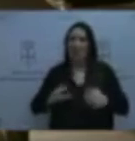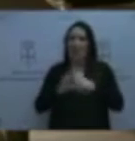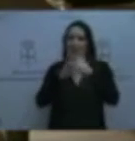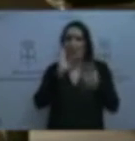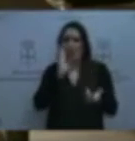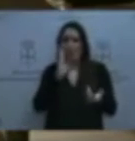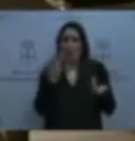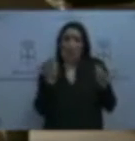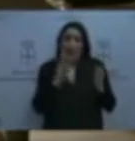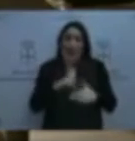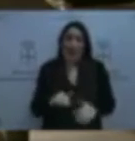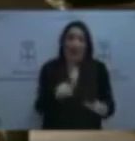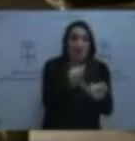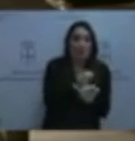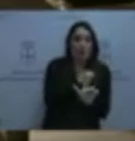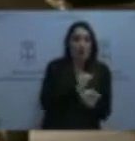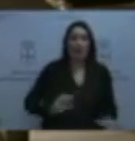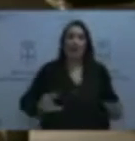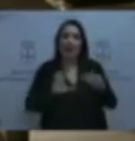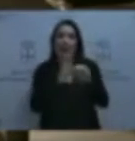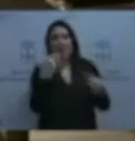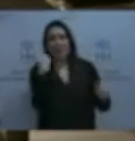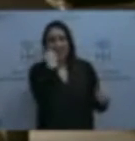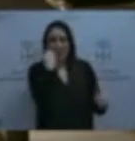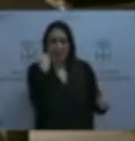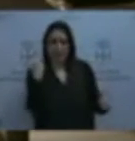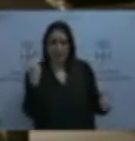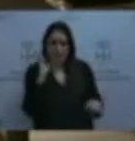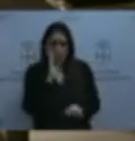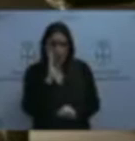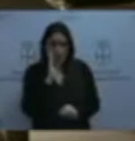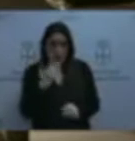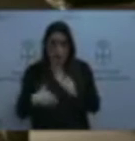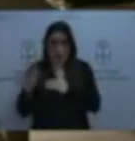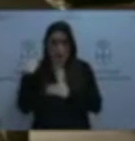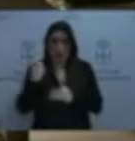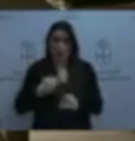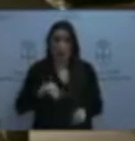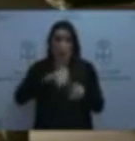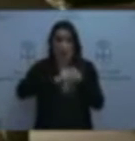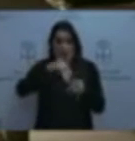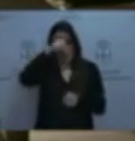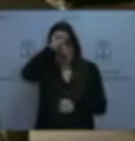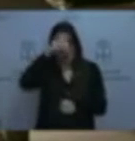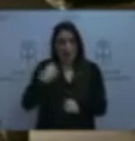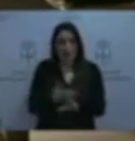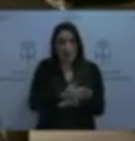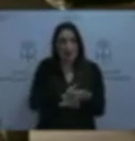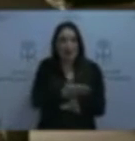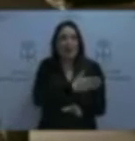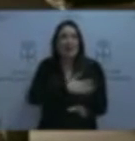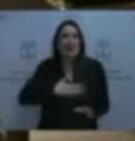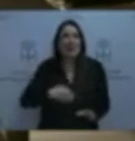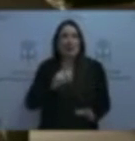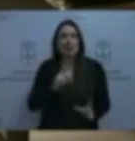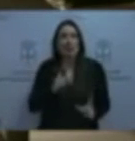paro con los caras de la corrupción. Y aquello que intentaba hacer el matrimonio Hampel, que era simplemente añadir arena para